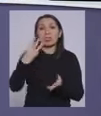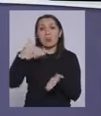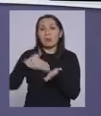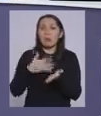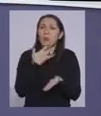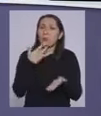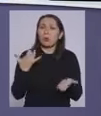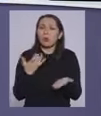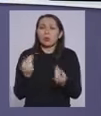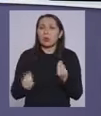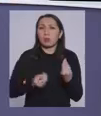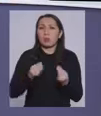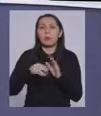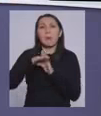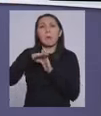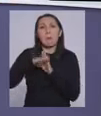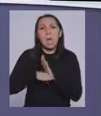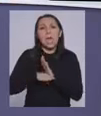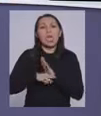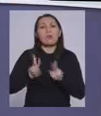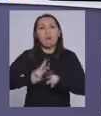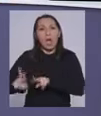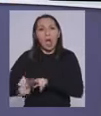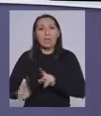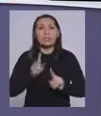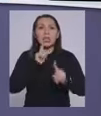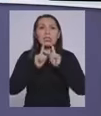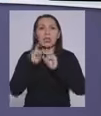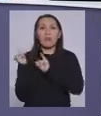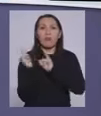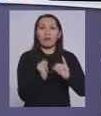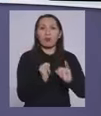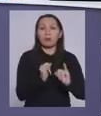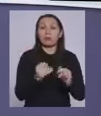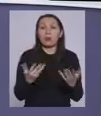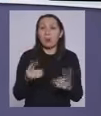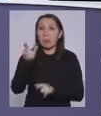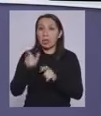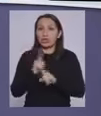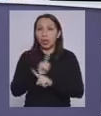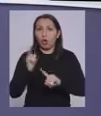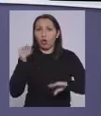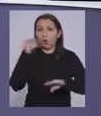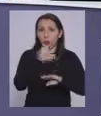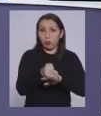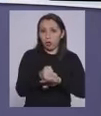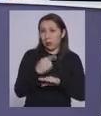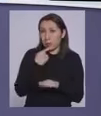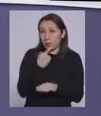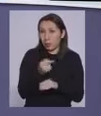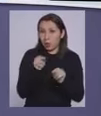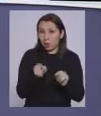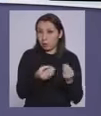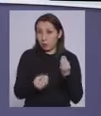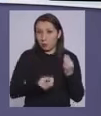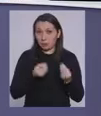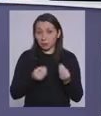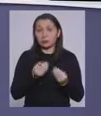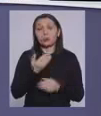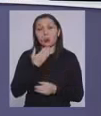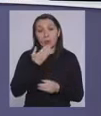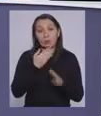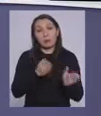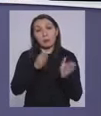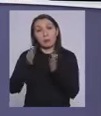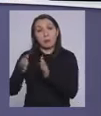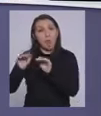debe específicamente la baja de los informes de los exámenes? ¿La gente no está yendo? ¿Simplemente esa sería la causa? Y también